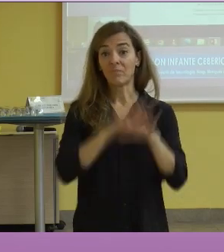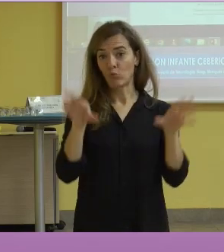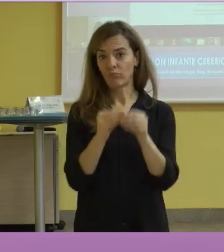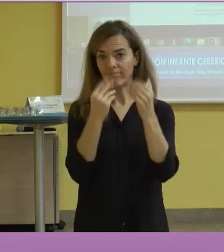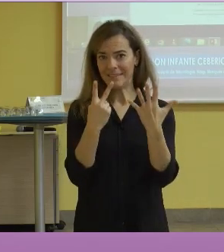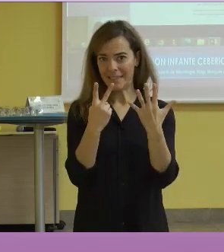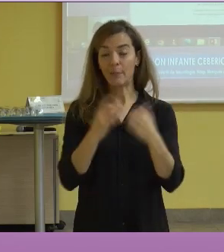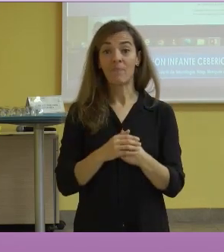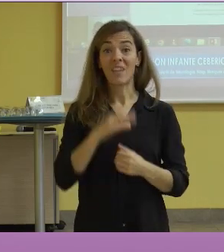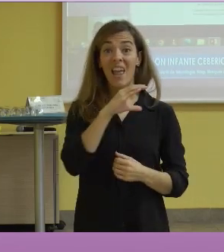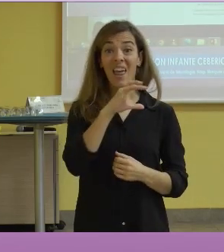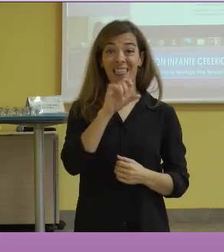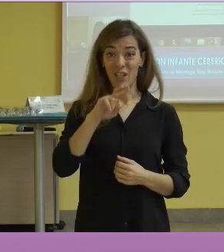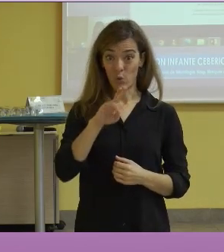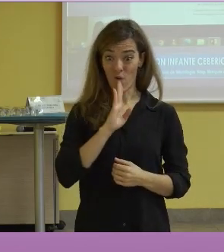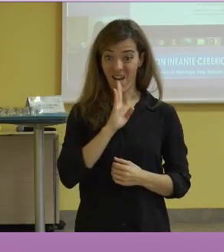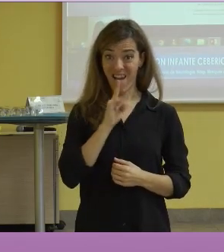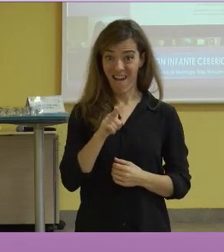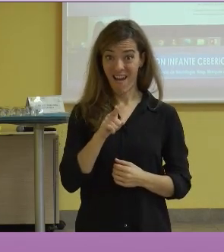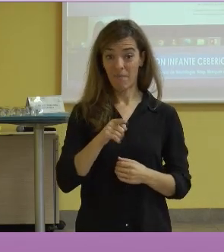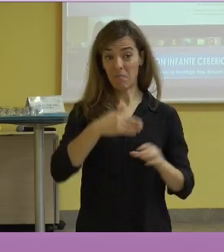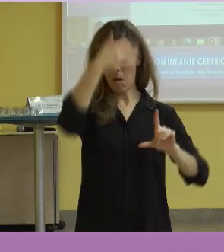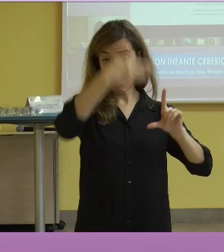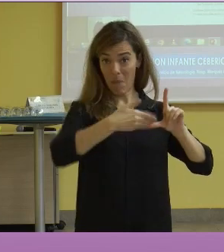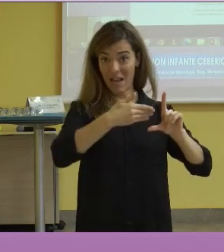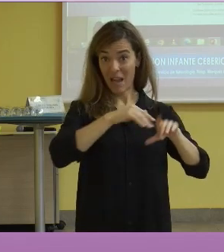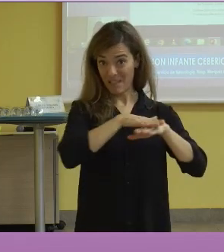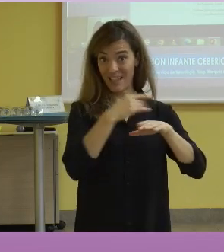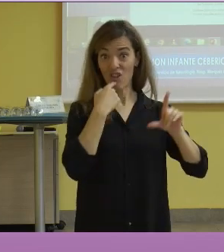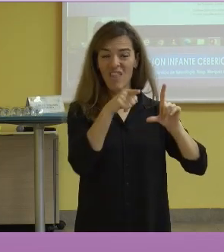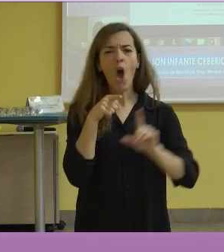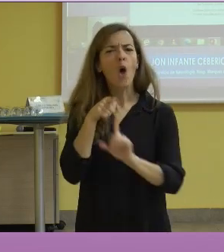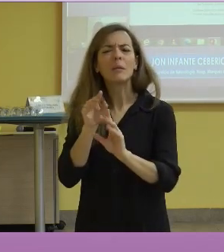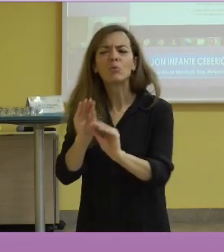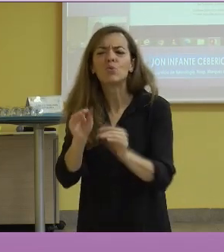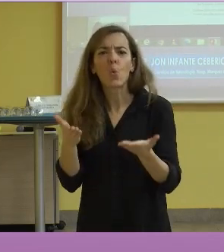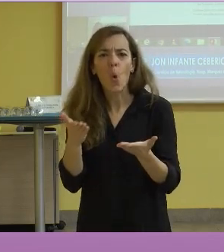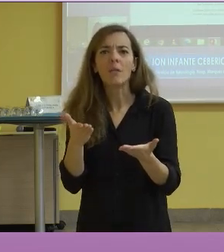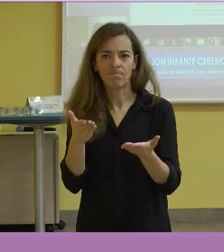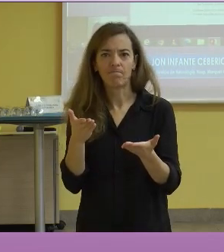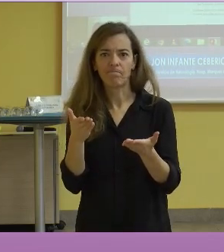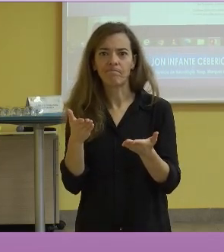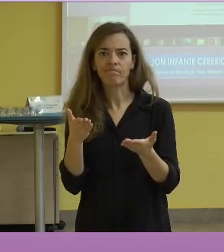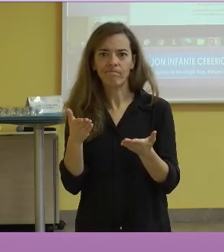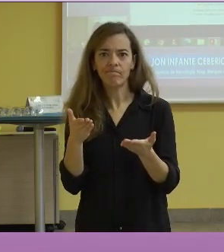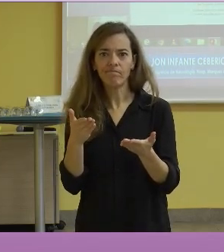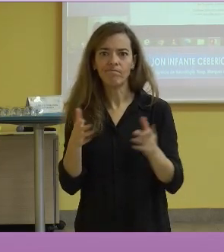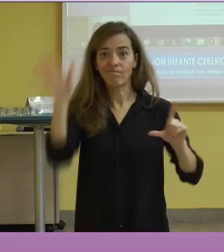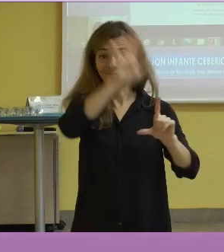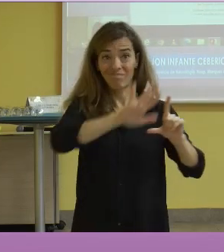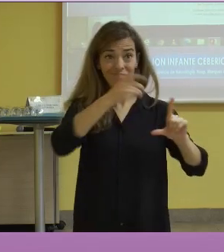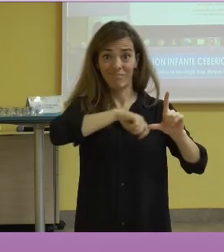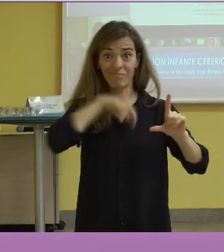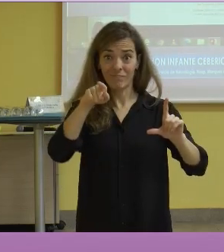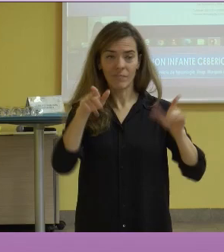de estos CESUR, ¿no?, como la propia página del Ministerio dice, ¿no?, pues es dar cobertura a todo el territorio nacional